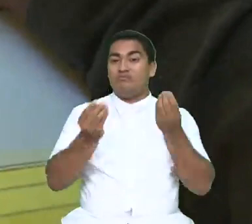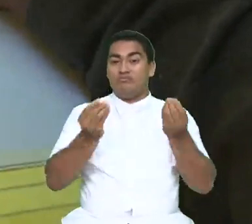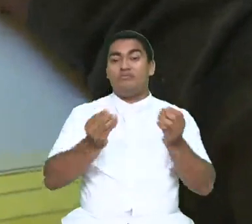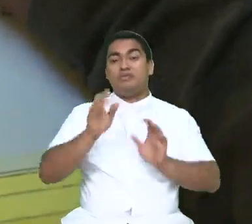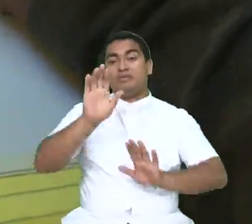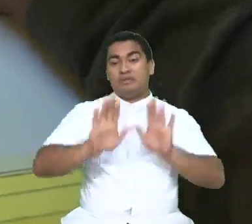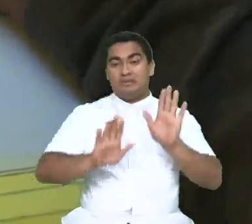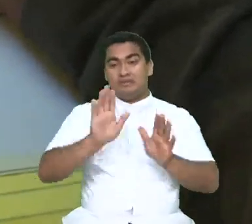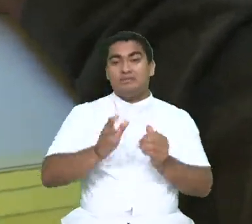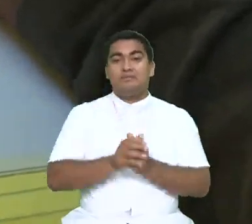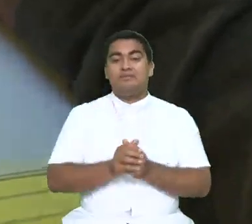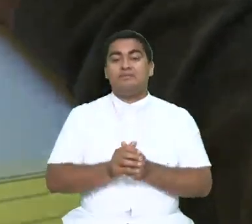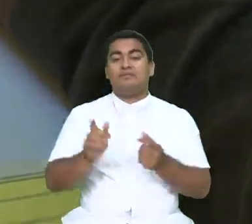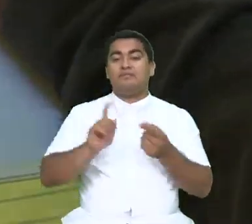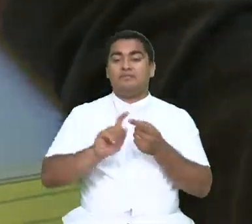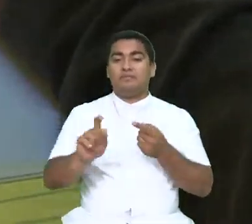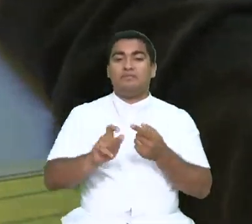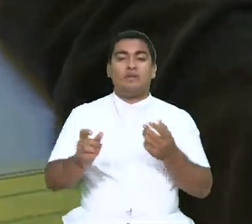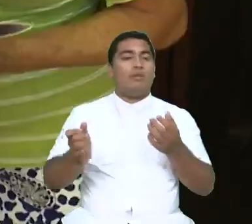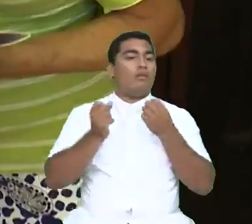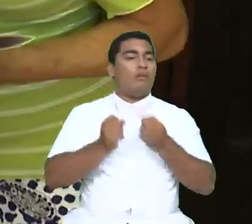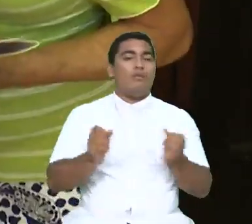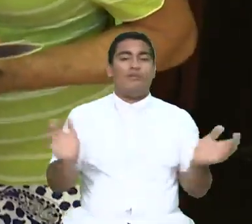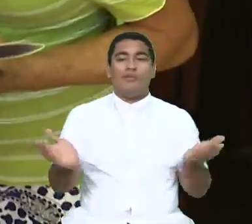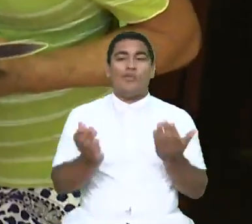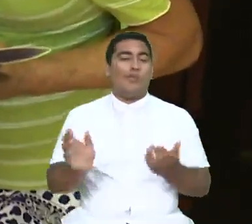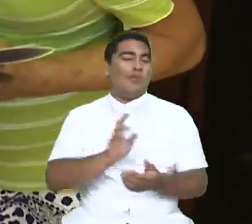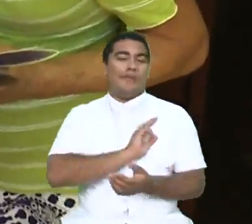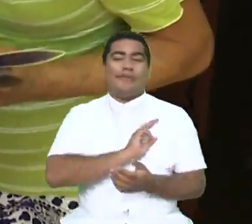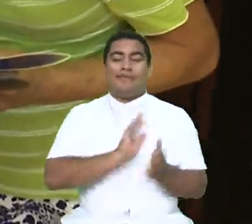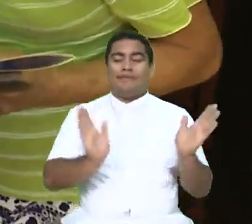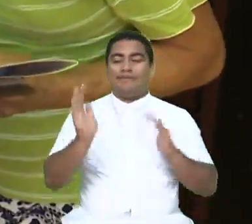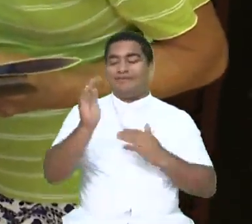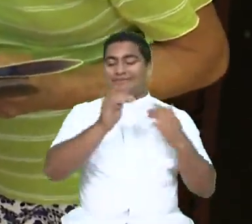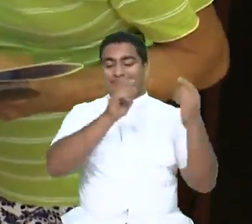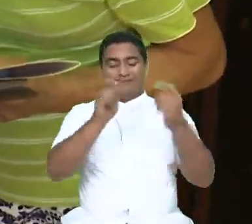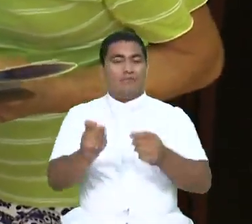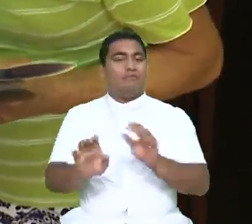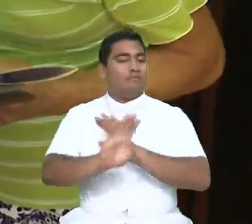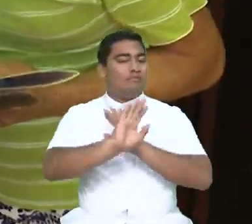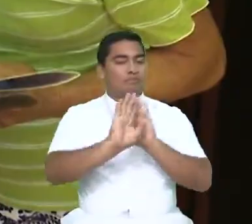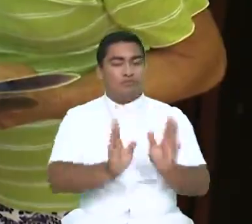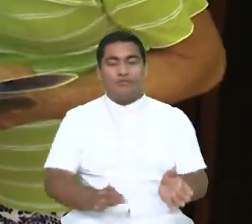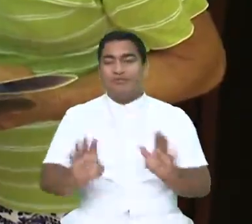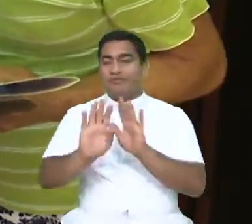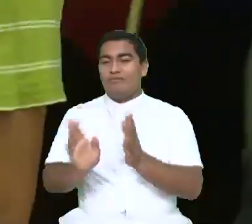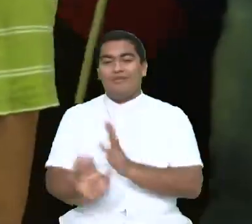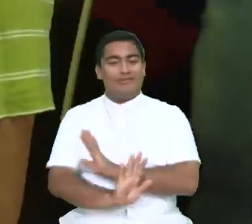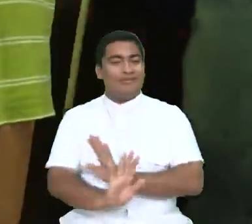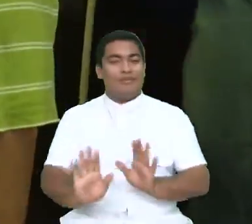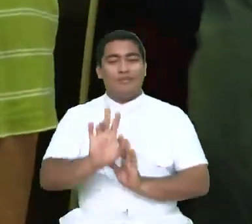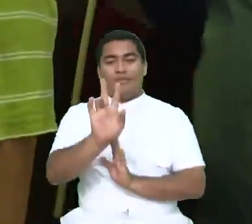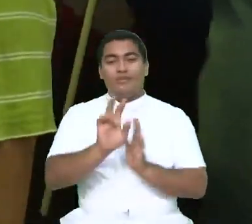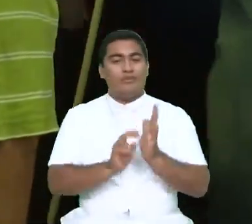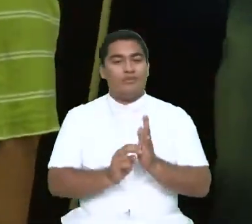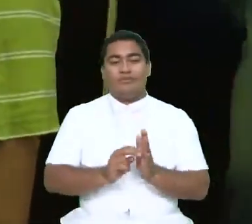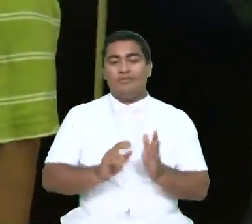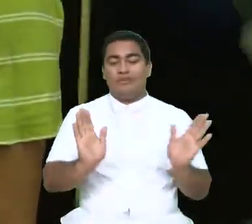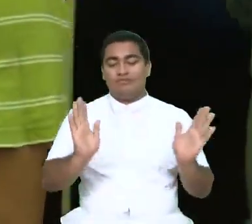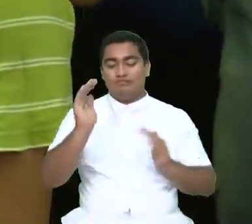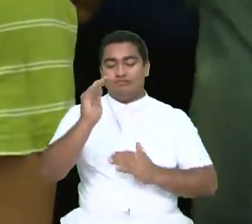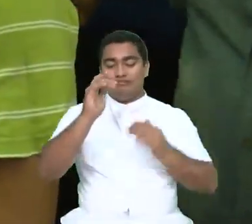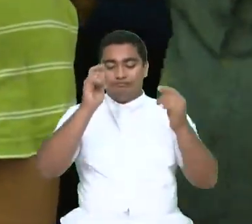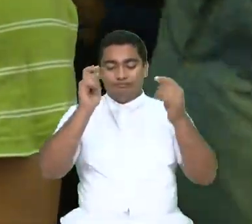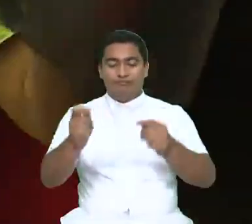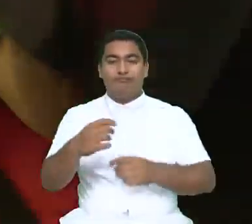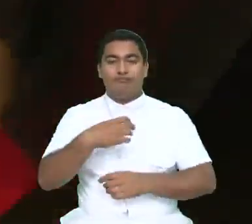protagonistas. Este mes no hay varones recibiendo títulos, solamente mujeres, y son 2.000 títulos de propiedad.